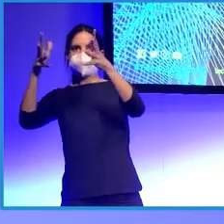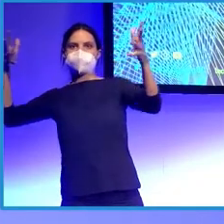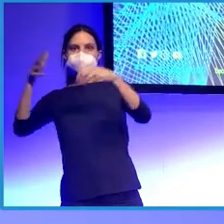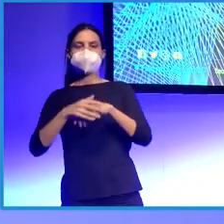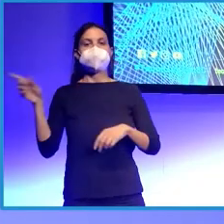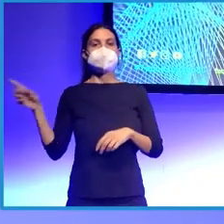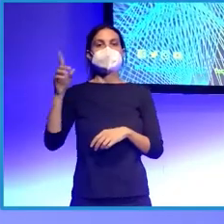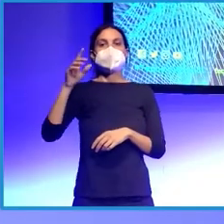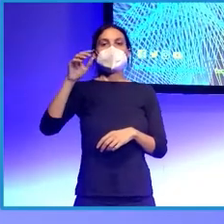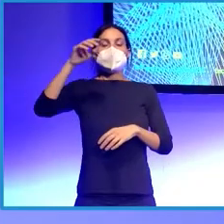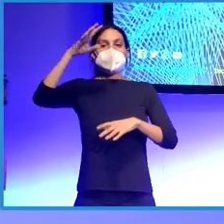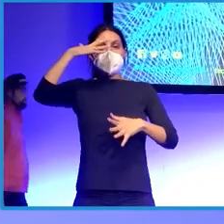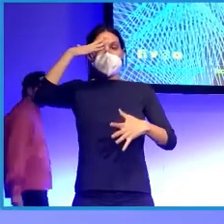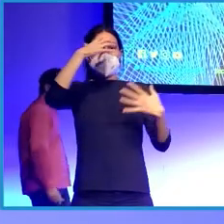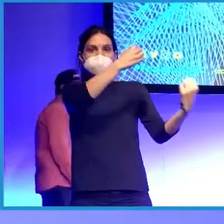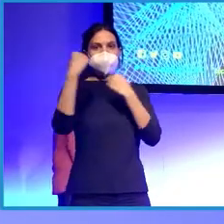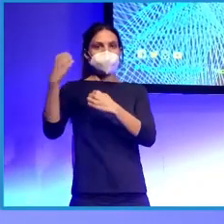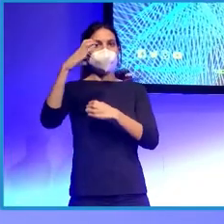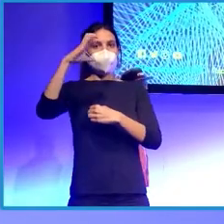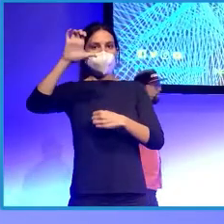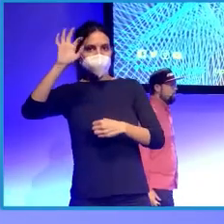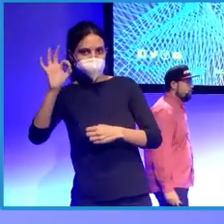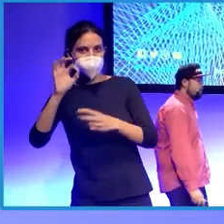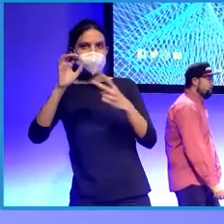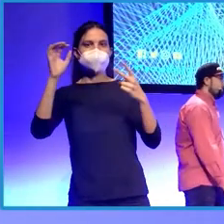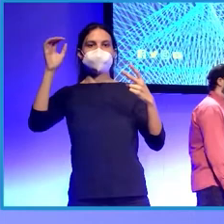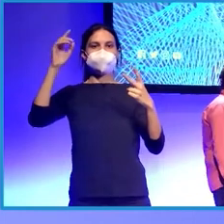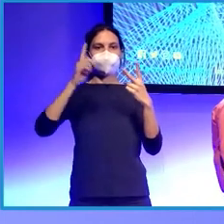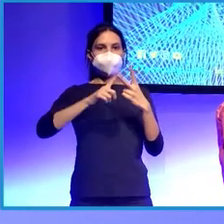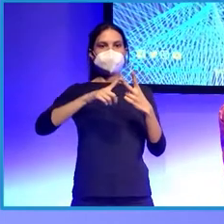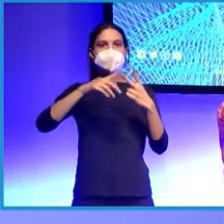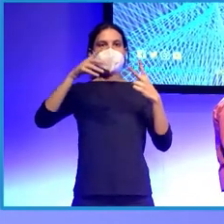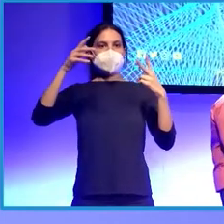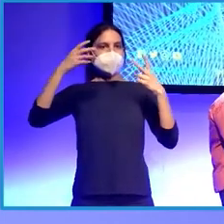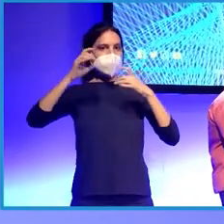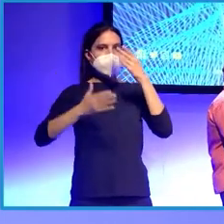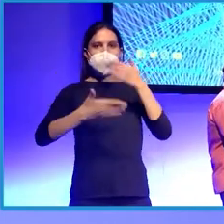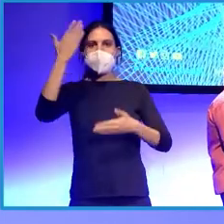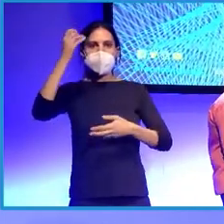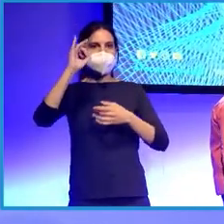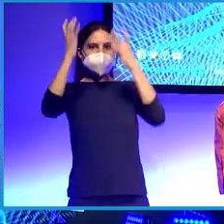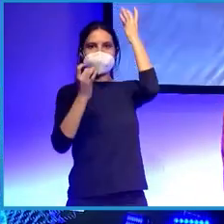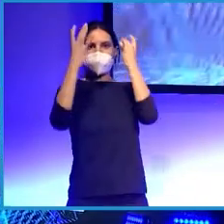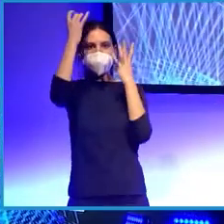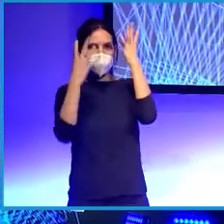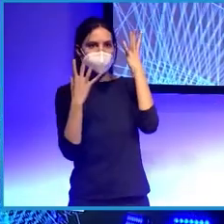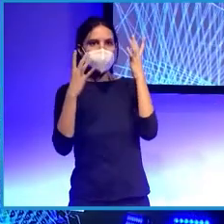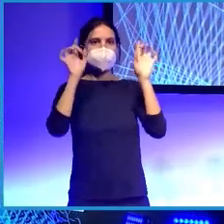seo marketing digital y posicionamiento online además de emprendedor mentor escritor y speaker fuerte el aplauso